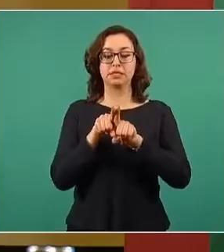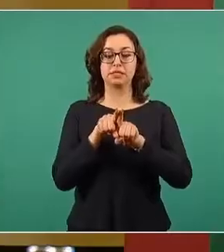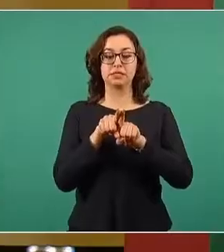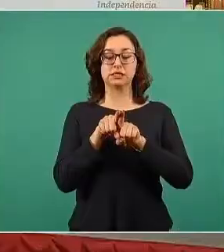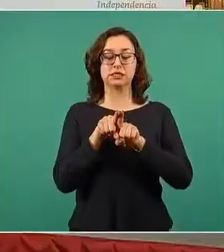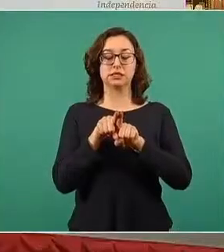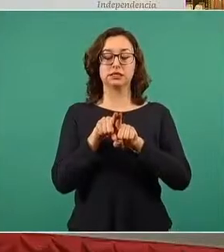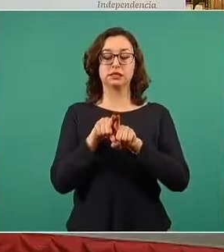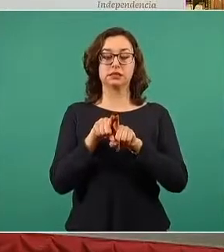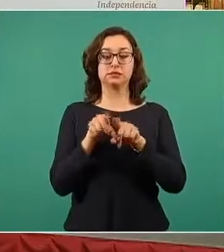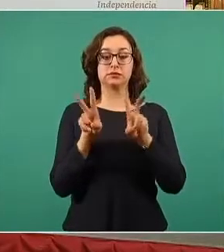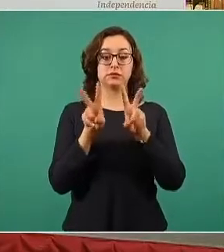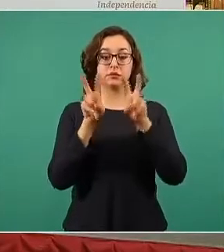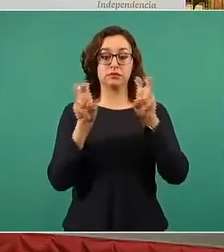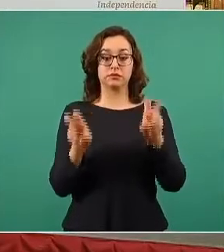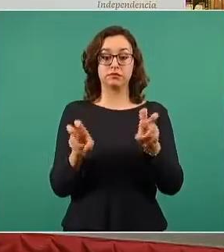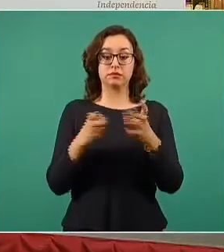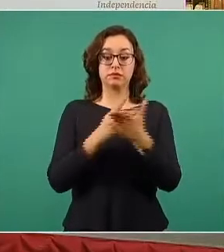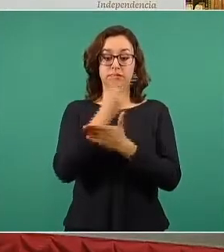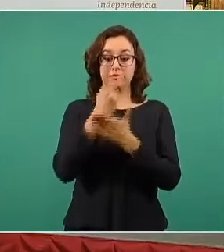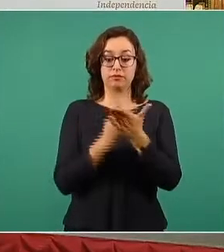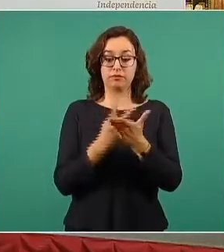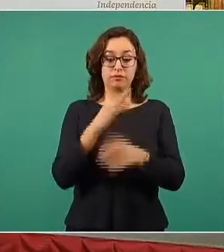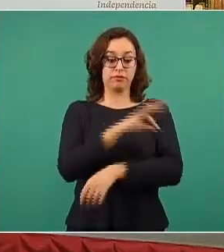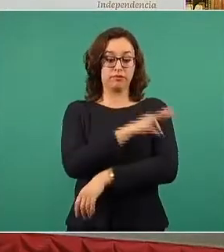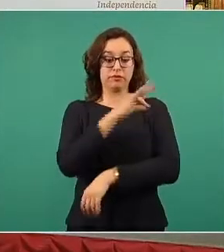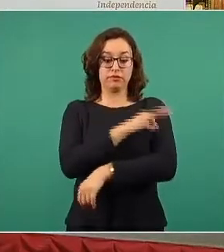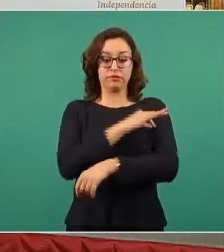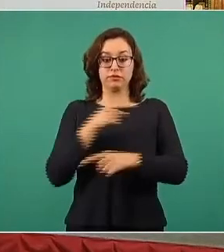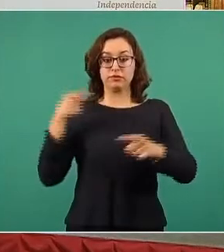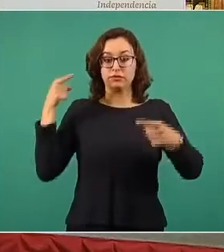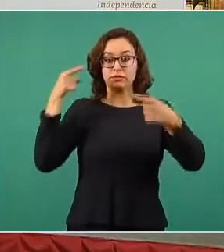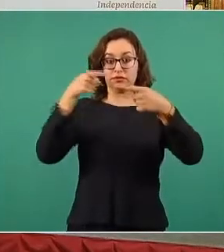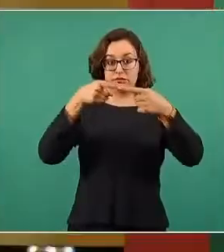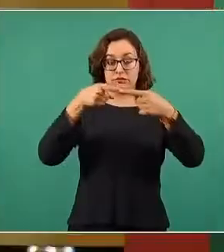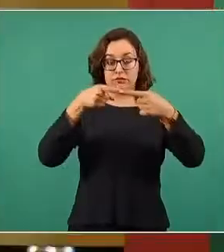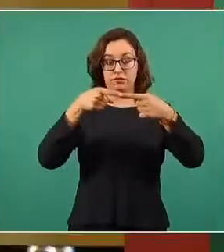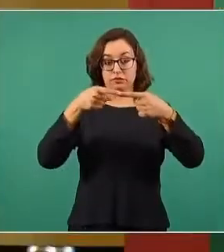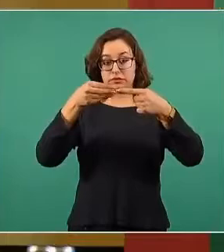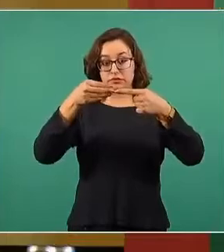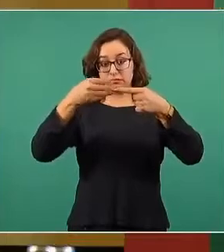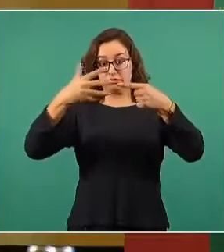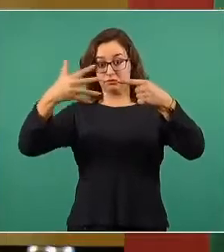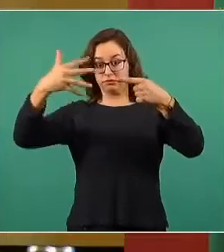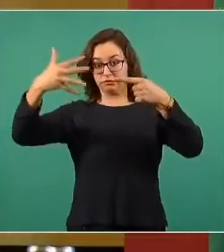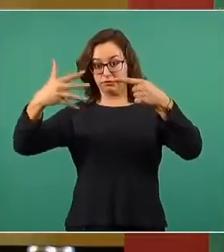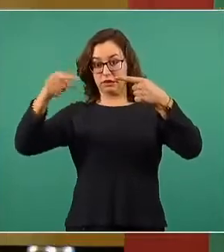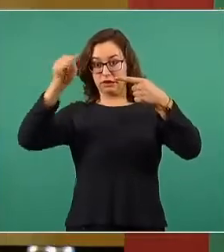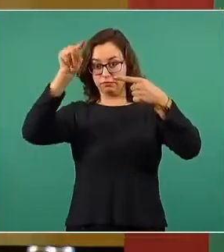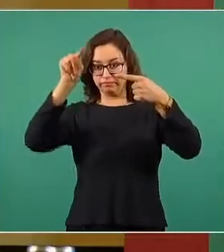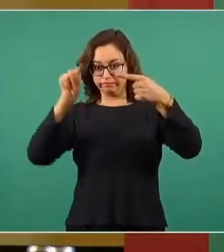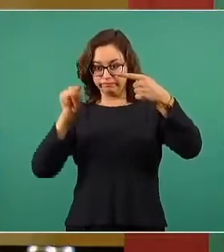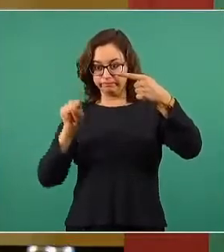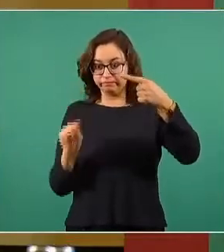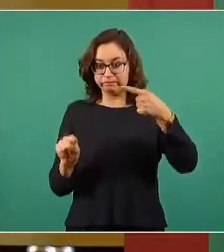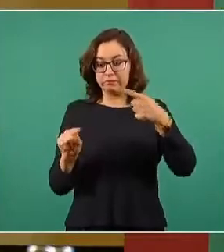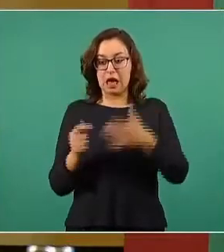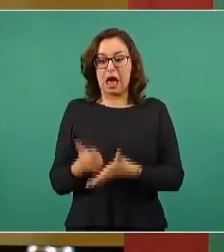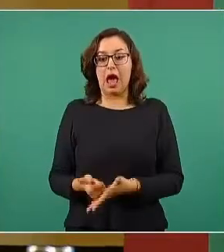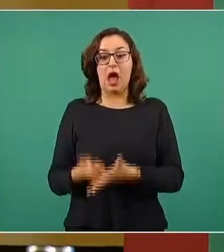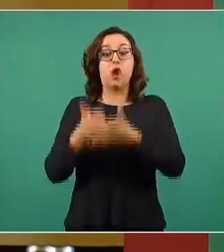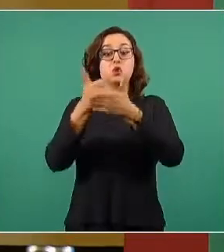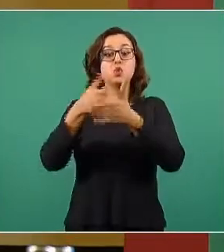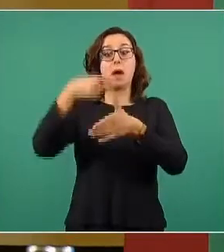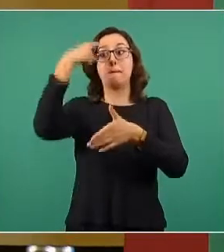eje del programa de vacunación que orienta al uso de la vacuna para responder a